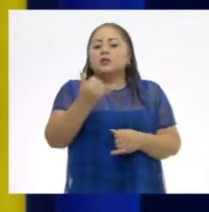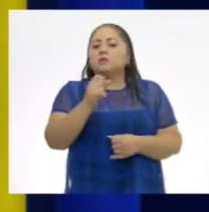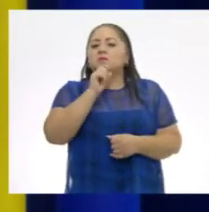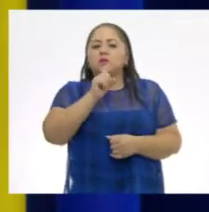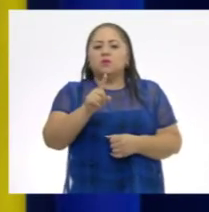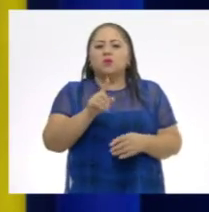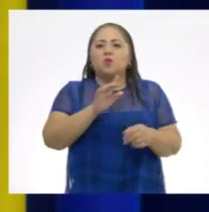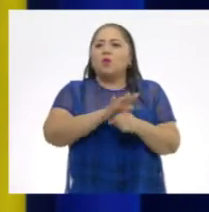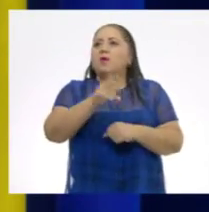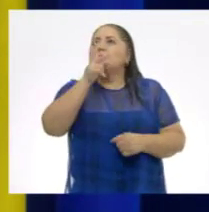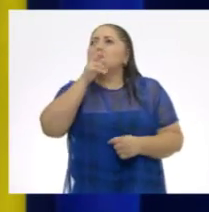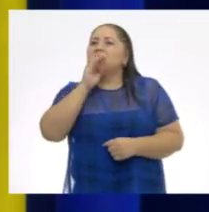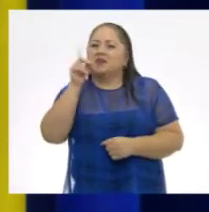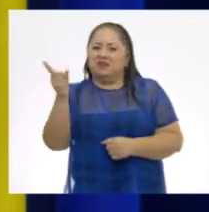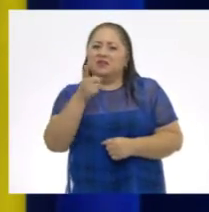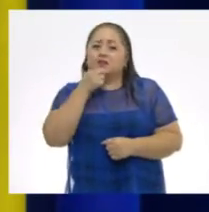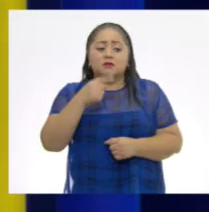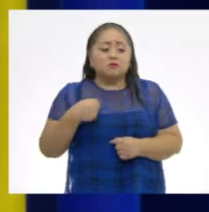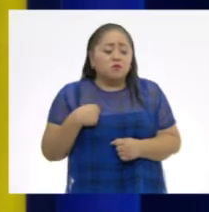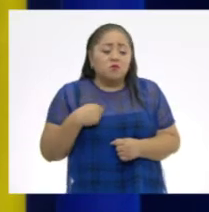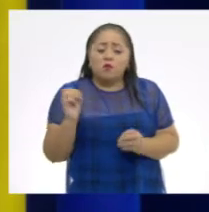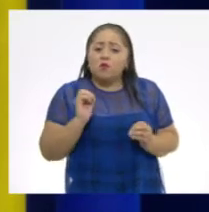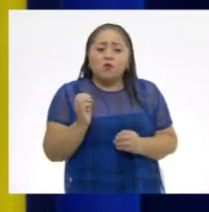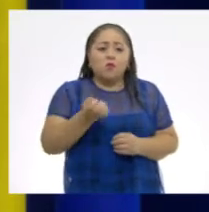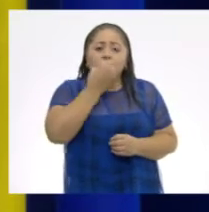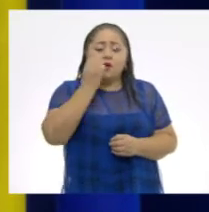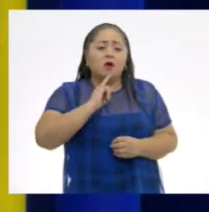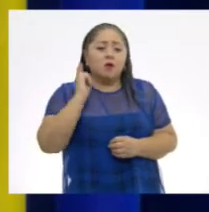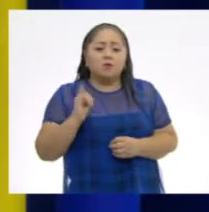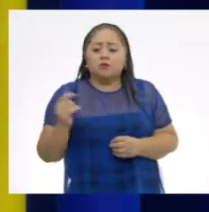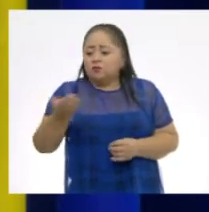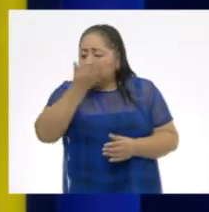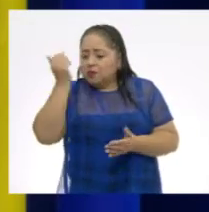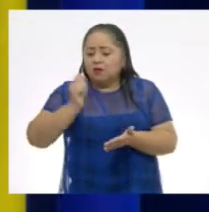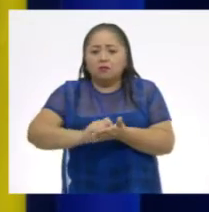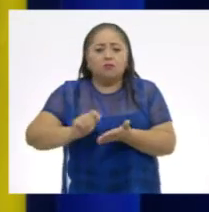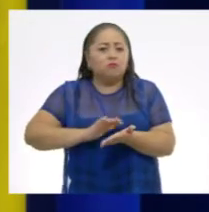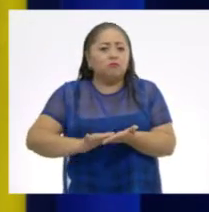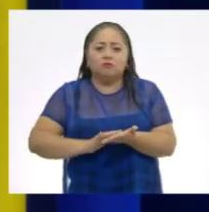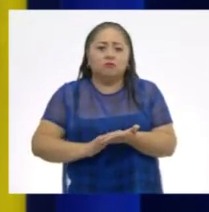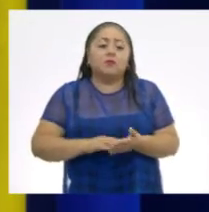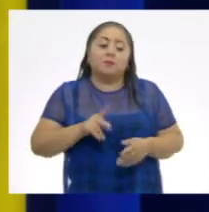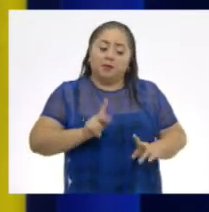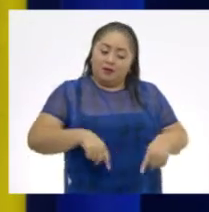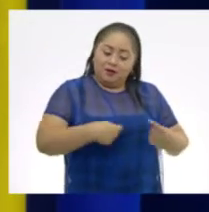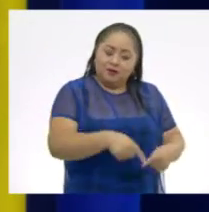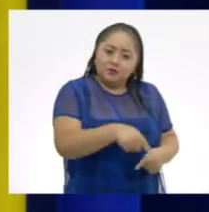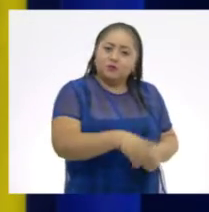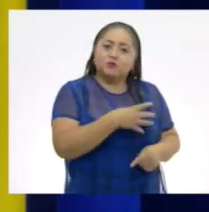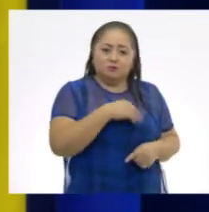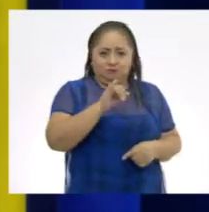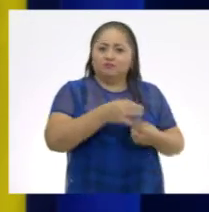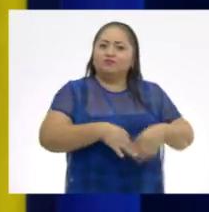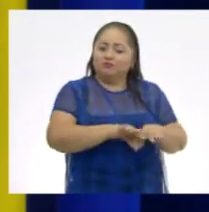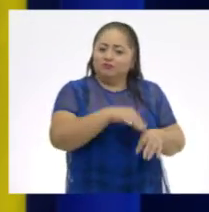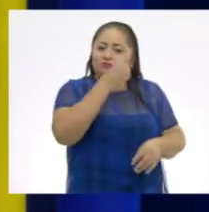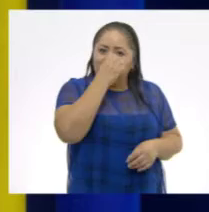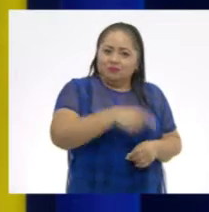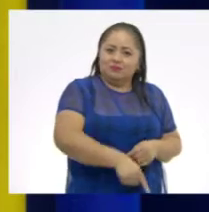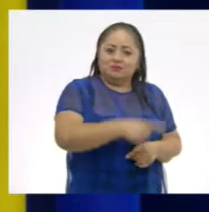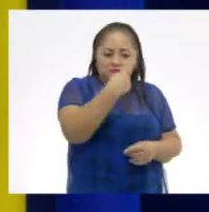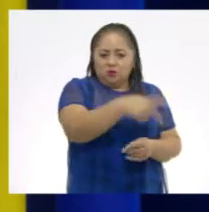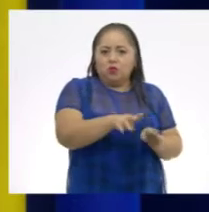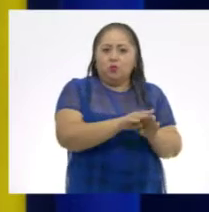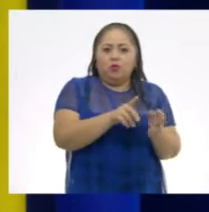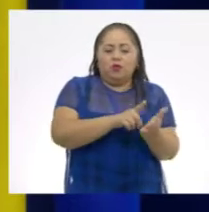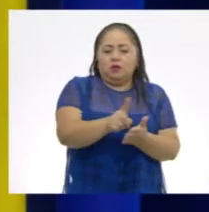uno de los padres dice, ellos no fueron a la escuela, ellos no saben escribir, y que sus hijos asistan a la escuela y ejerzan el